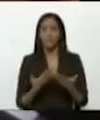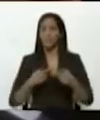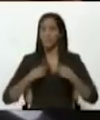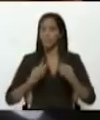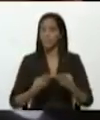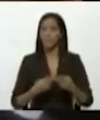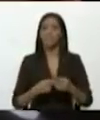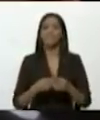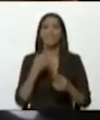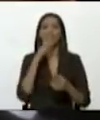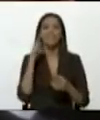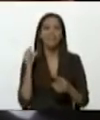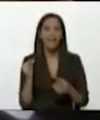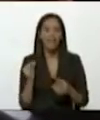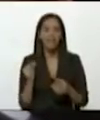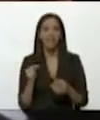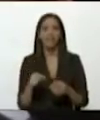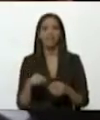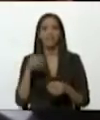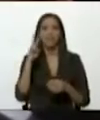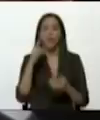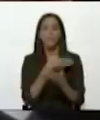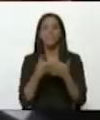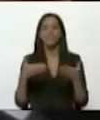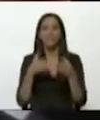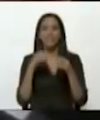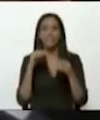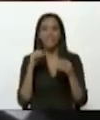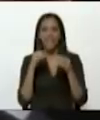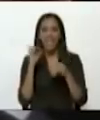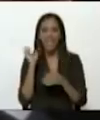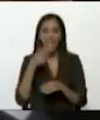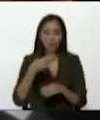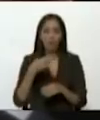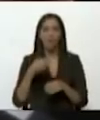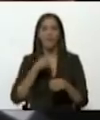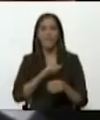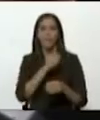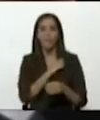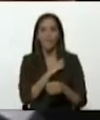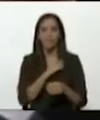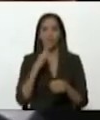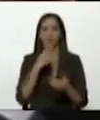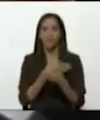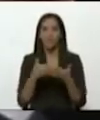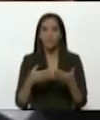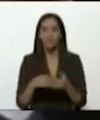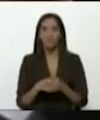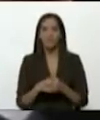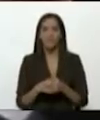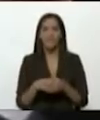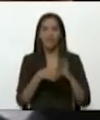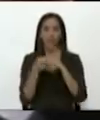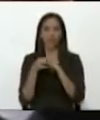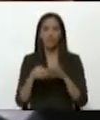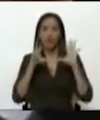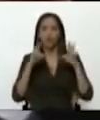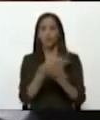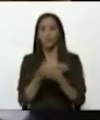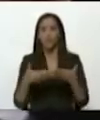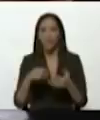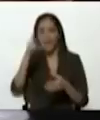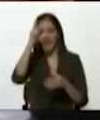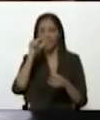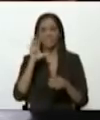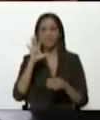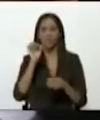2 millones de euros, España 2 millones de dólares, Reino Unido 8.3 millones de dólares, Alemania 5.6